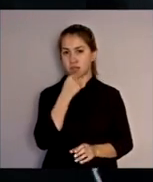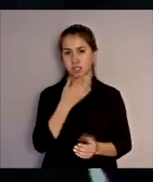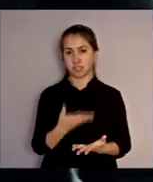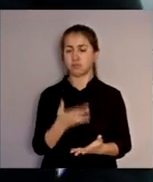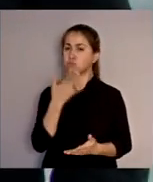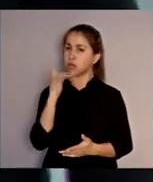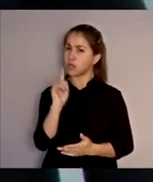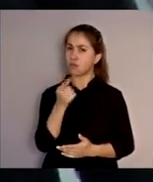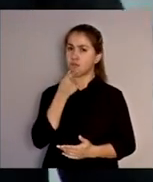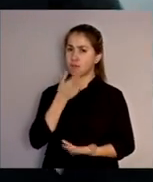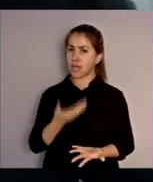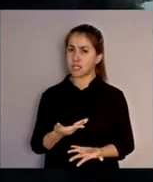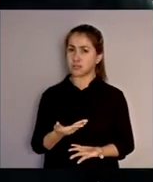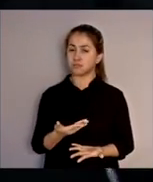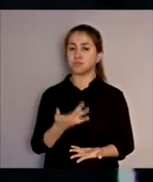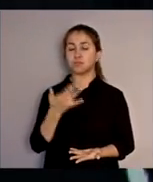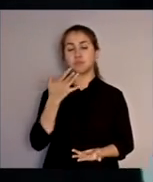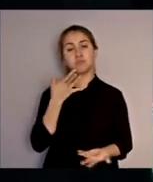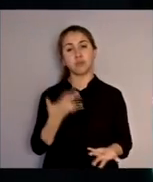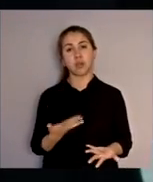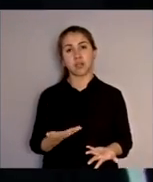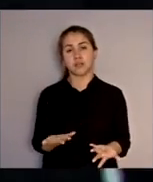difícil. ¿Por qué no es fácil? Porque